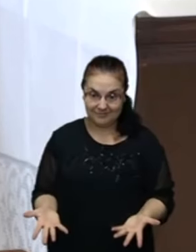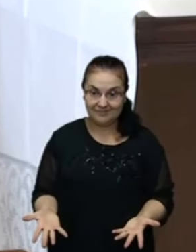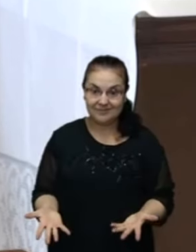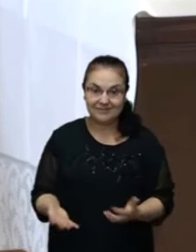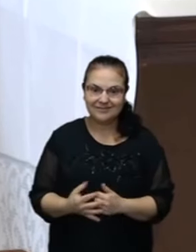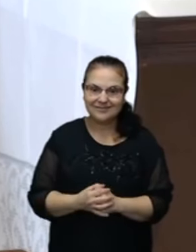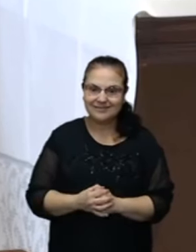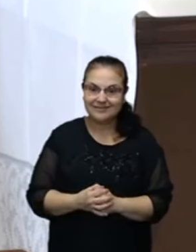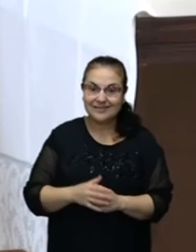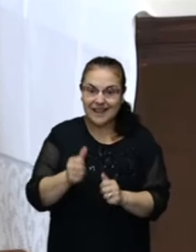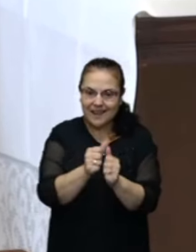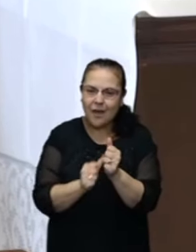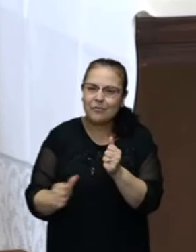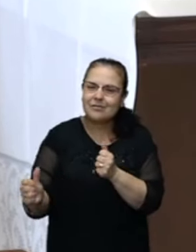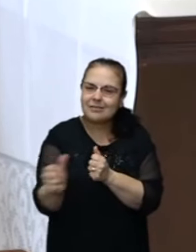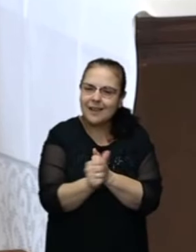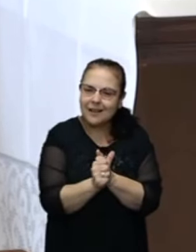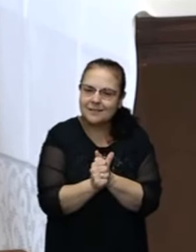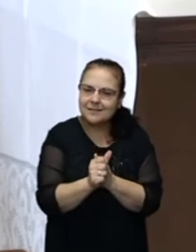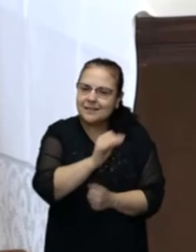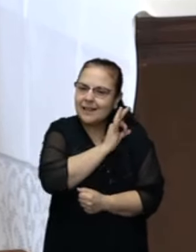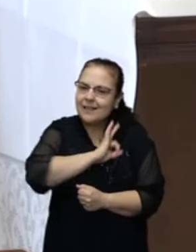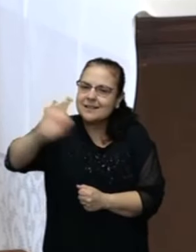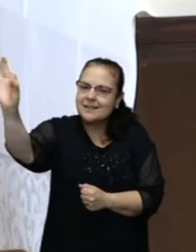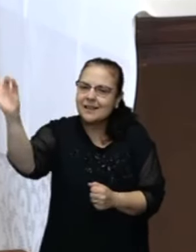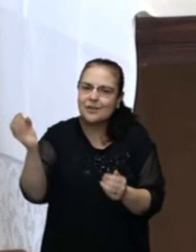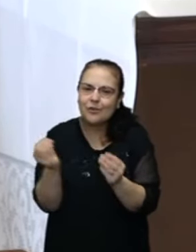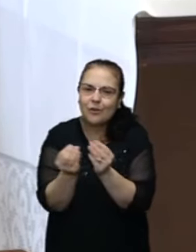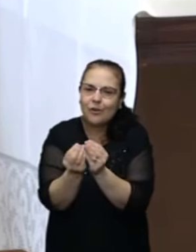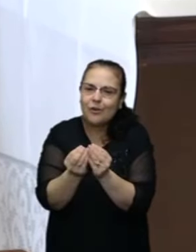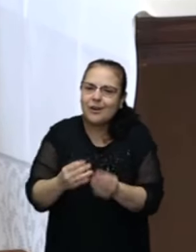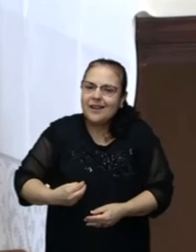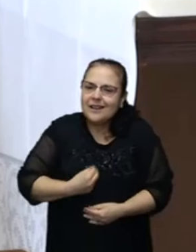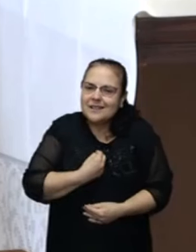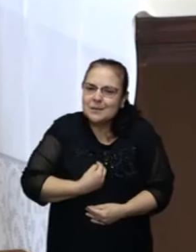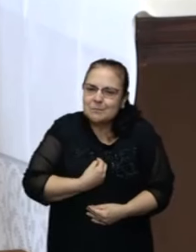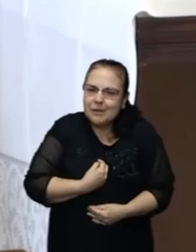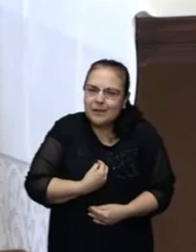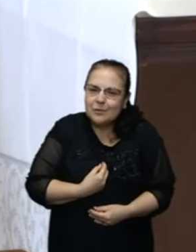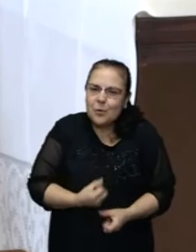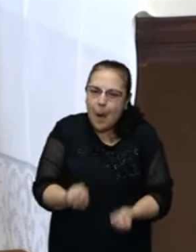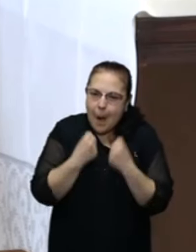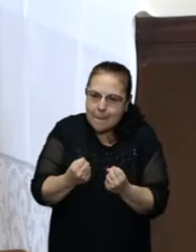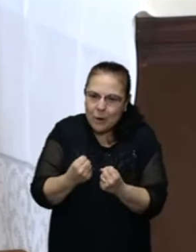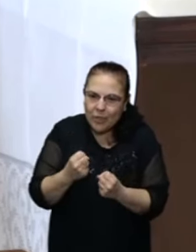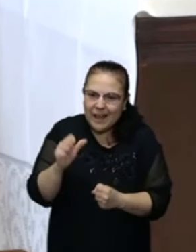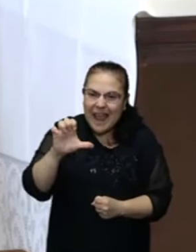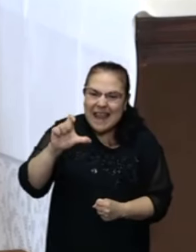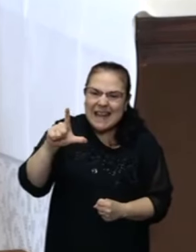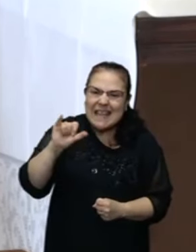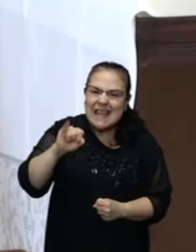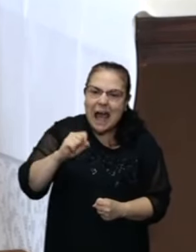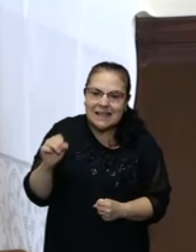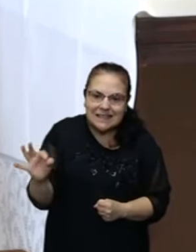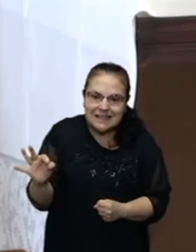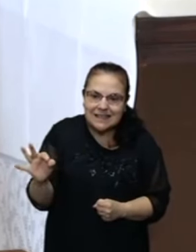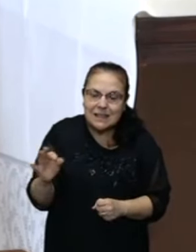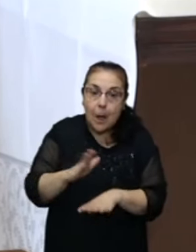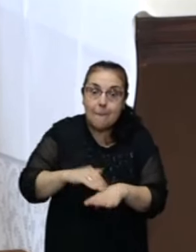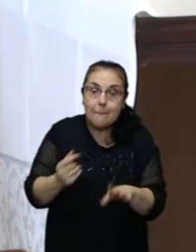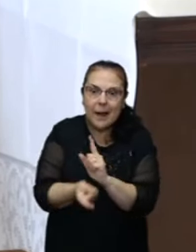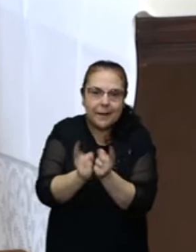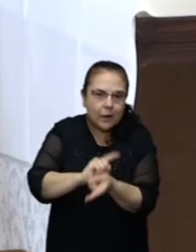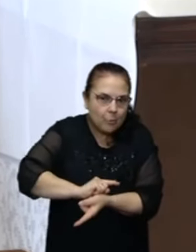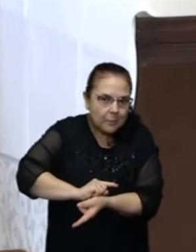Irá delante del Señor con el espíritu y poder de Elías, para convertir los corazones de los padres hacia